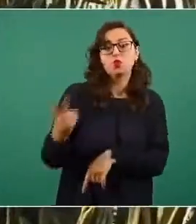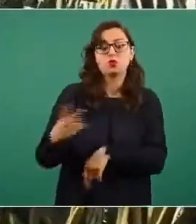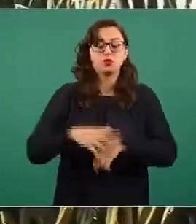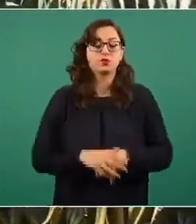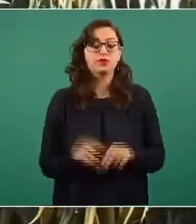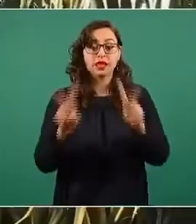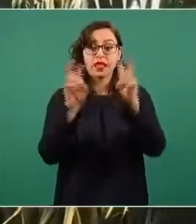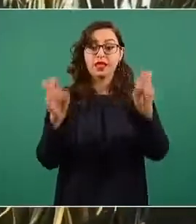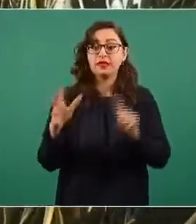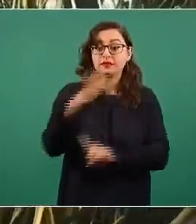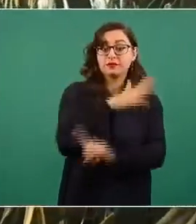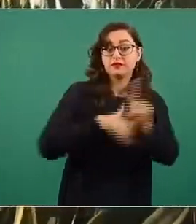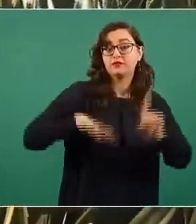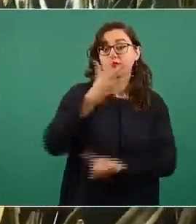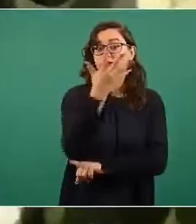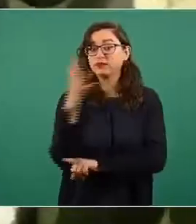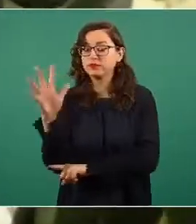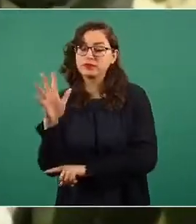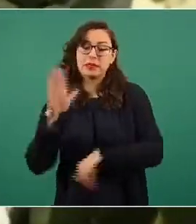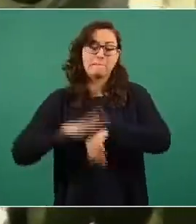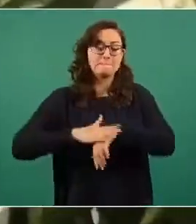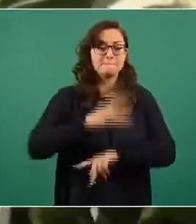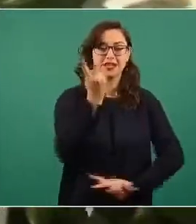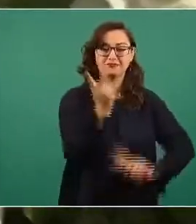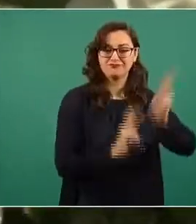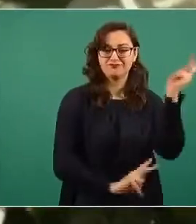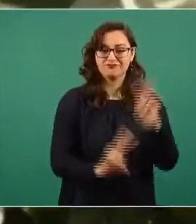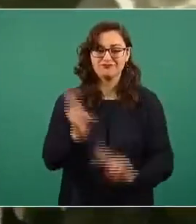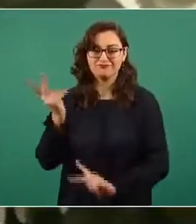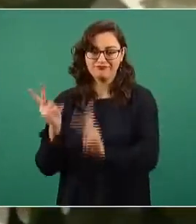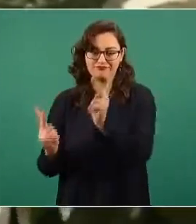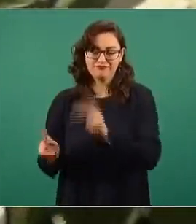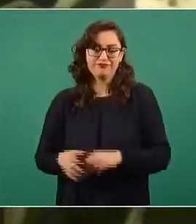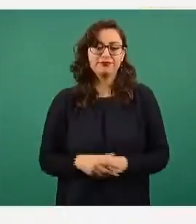la cantidad de cultivo de plantas de ornato en el vivero.